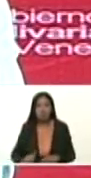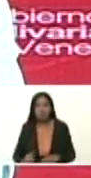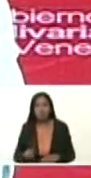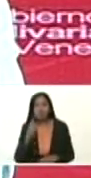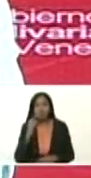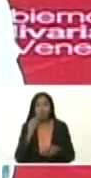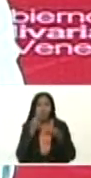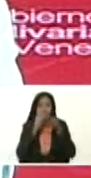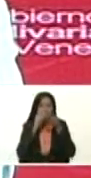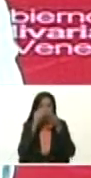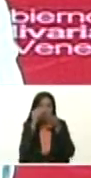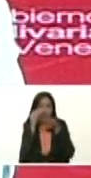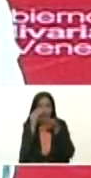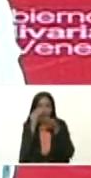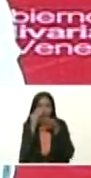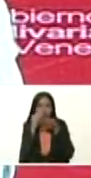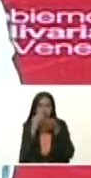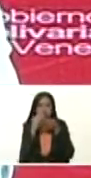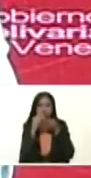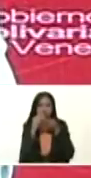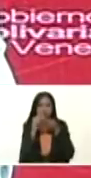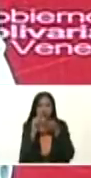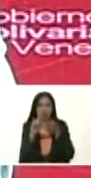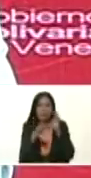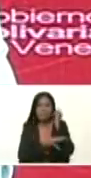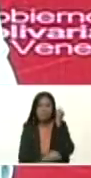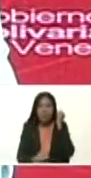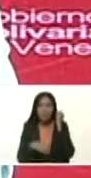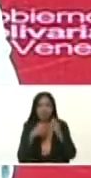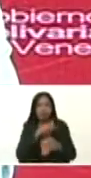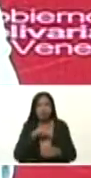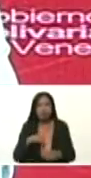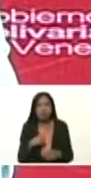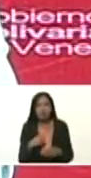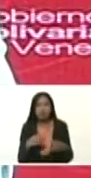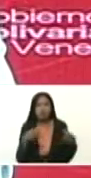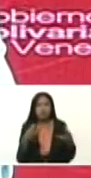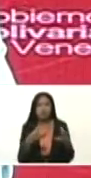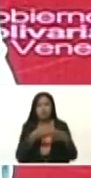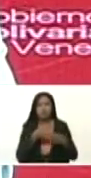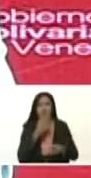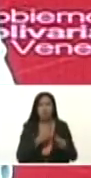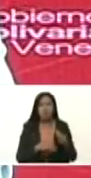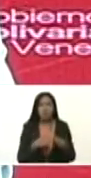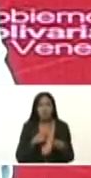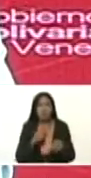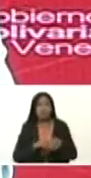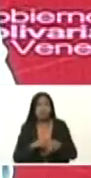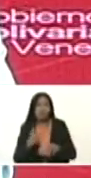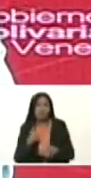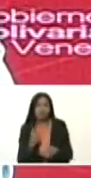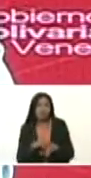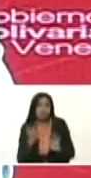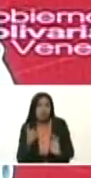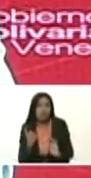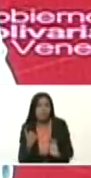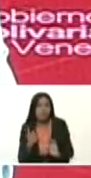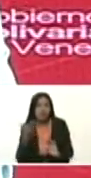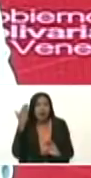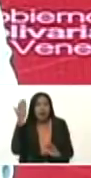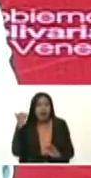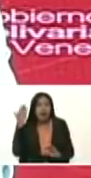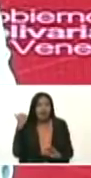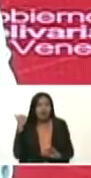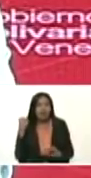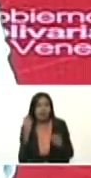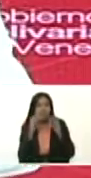donde le meten la trampa a uno, en los contratos colectivos, en las convenciones. Así era en mi tiempo, pues, en mi época. En la